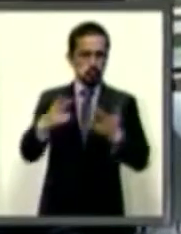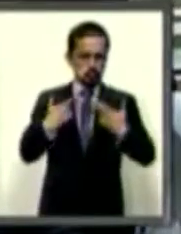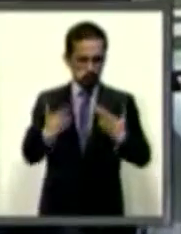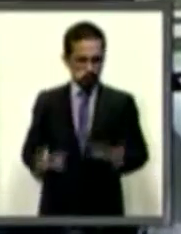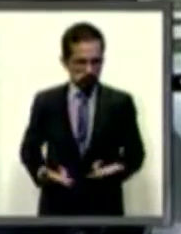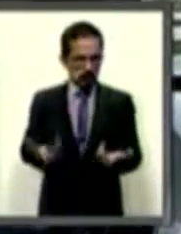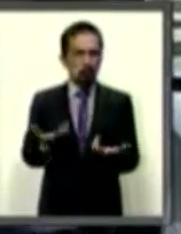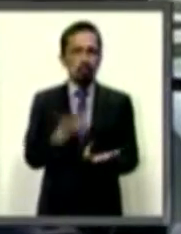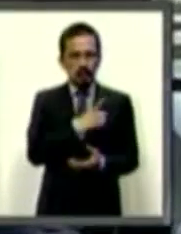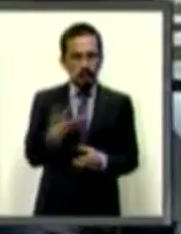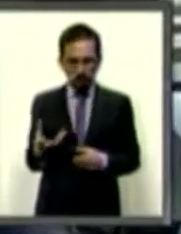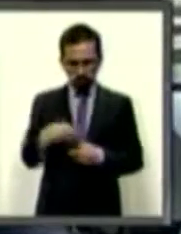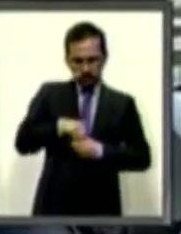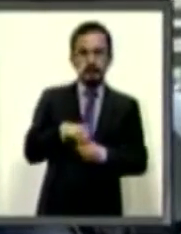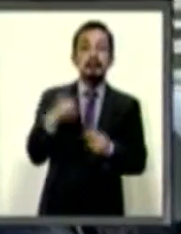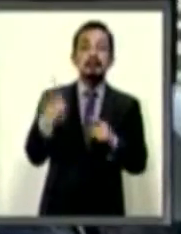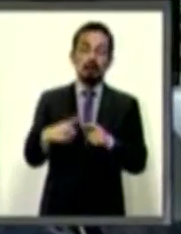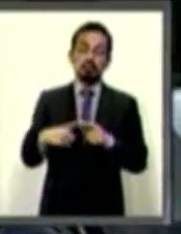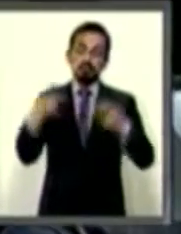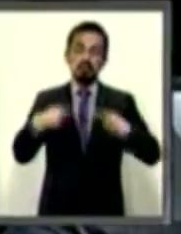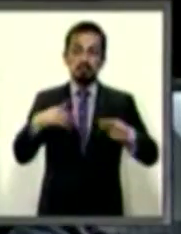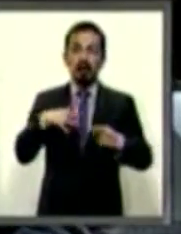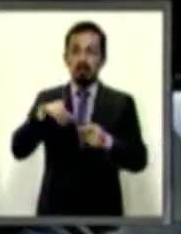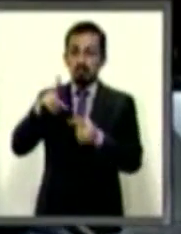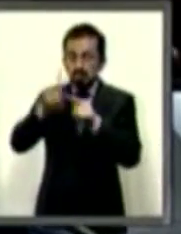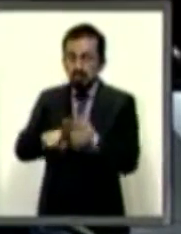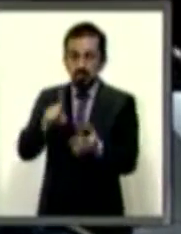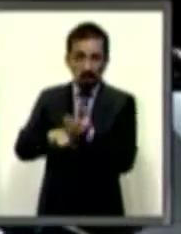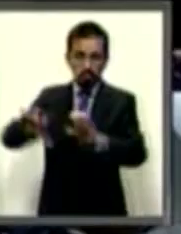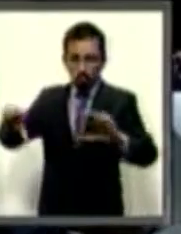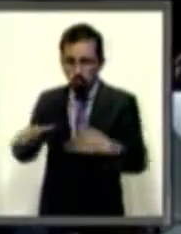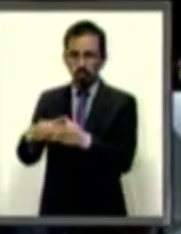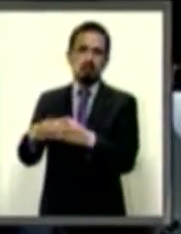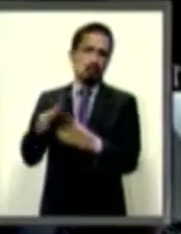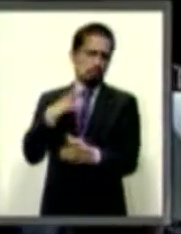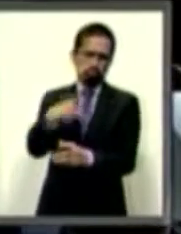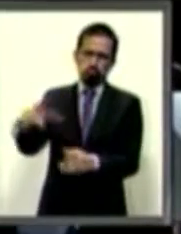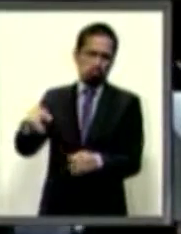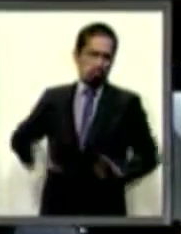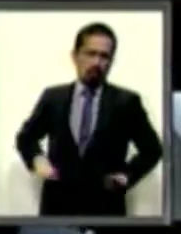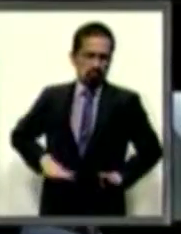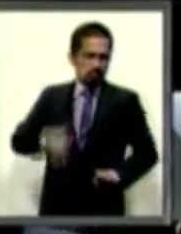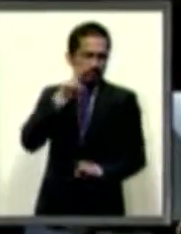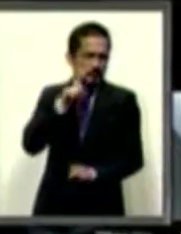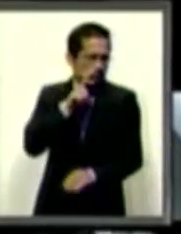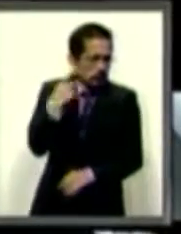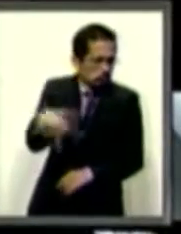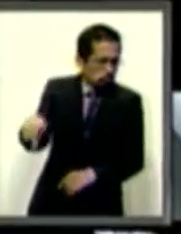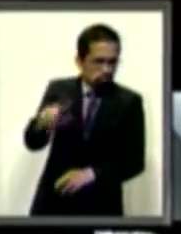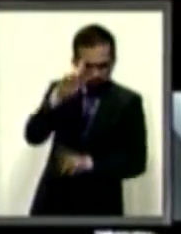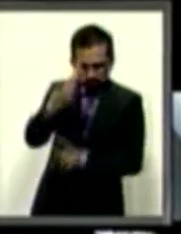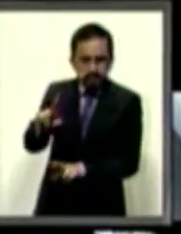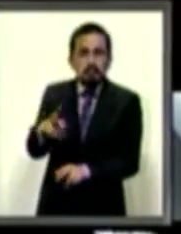incluir a la población que forma parte de la diversidad sexual como una muestra de madurez que va conquistando la